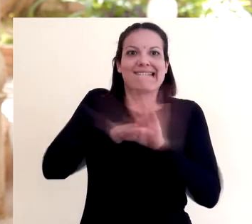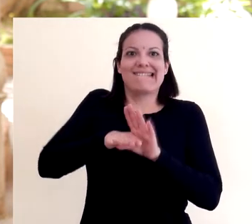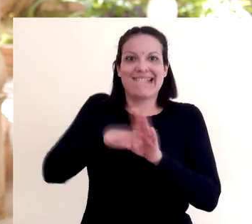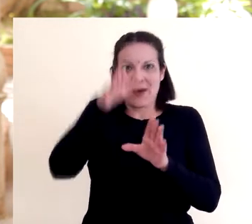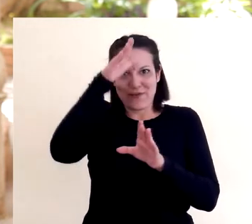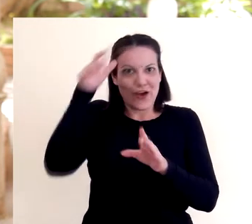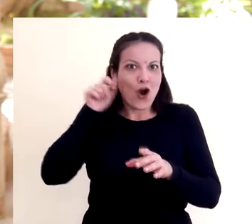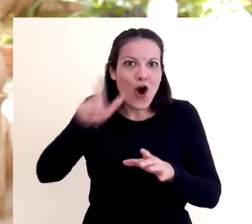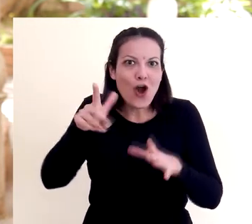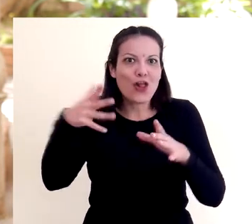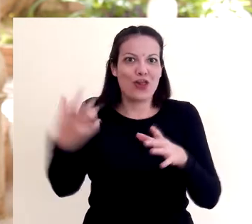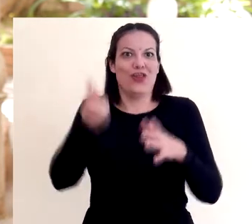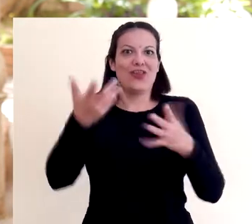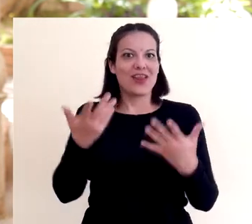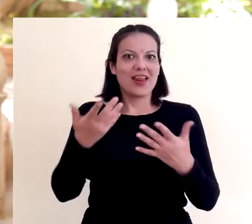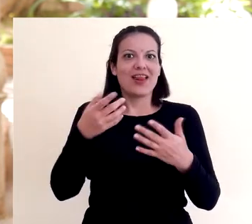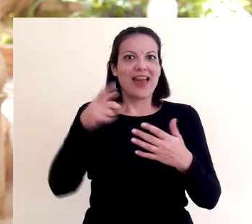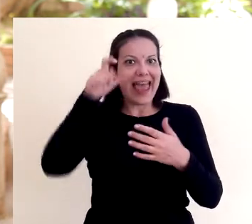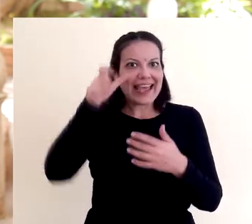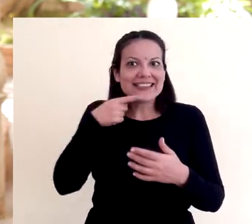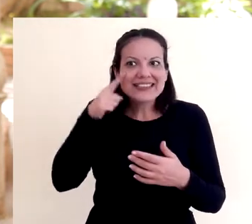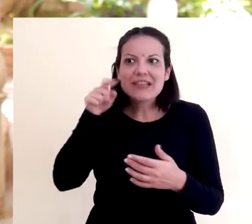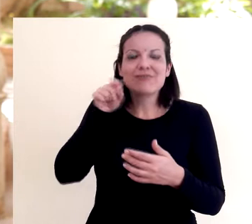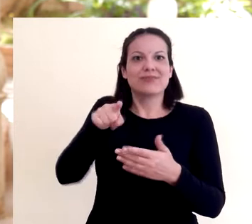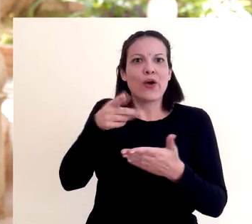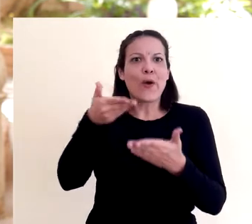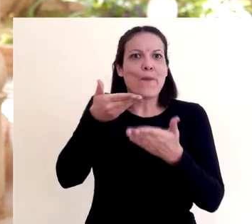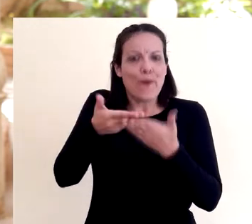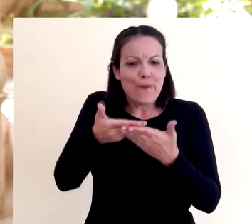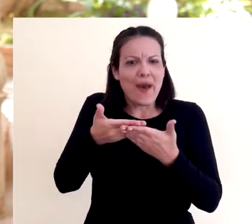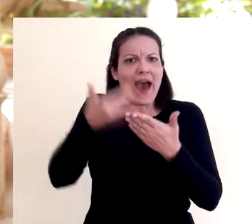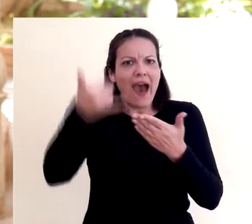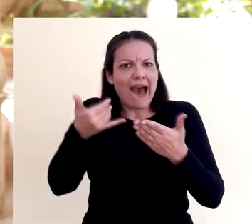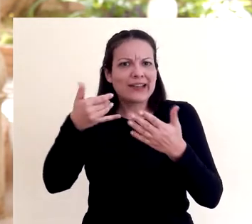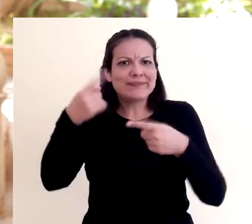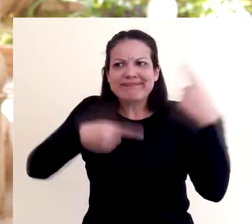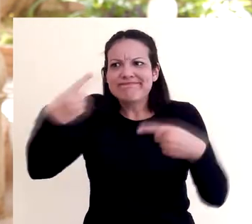Me parece una propuesta que atiende tanto a la integralidad.